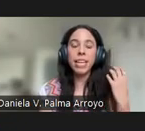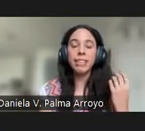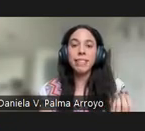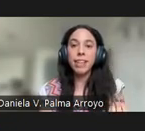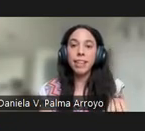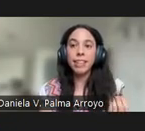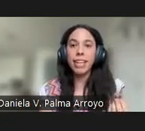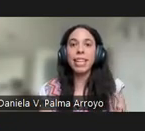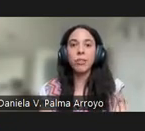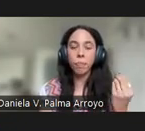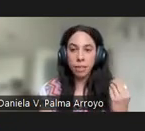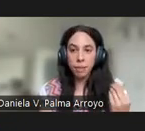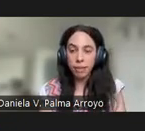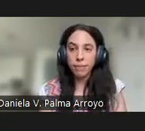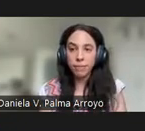una experiencia que les oprima.